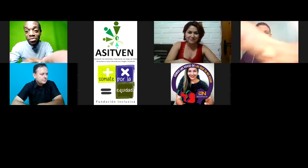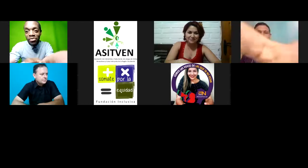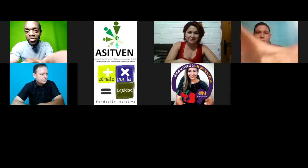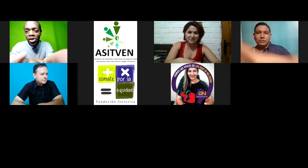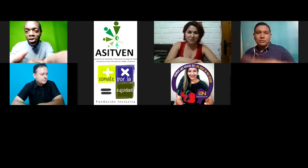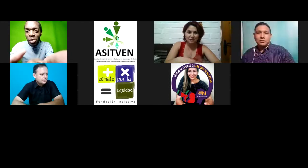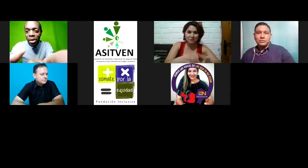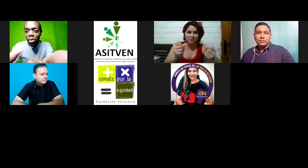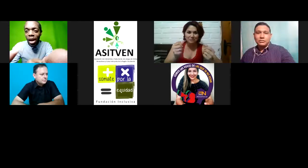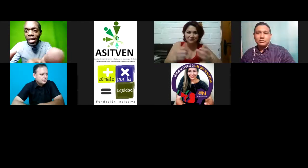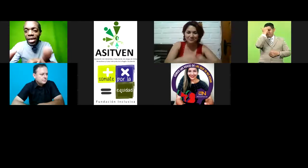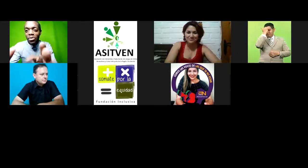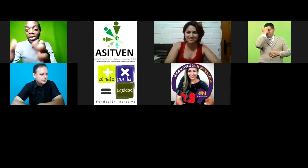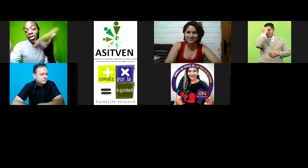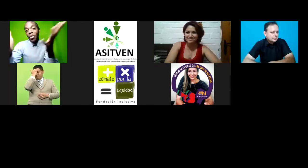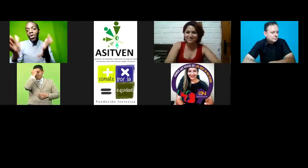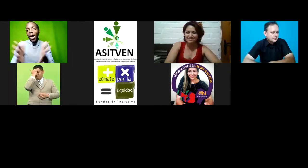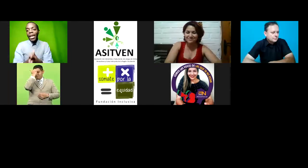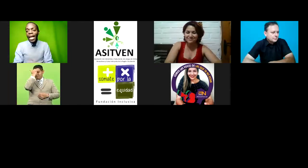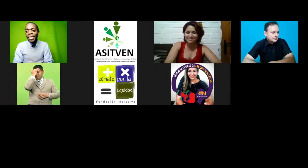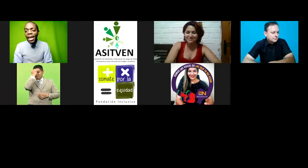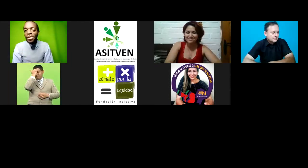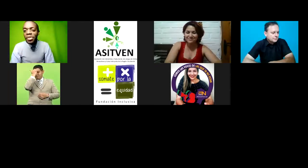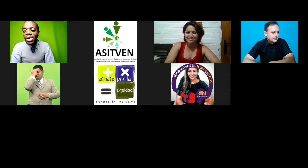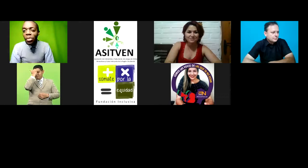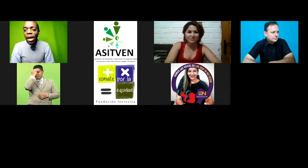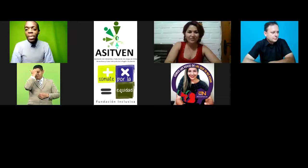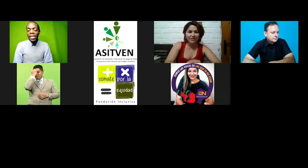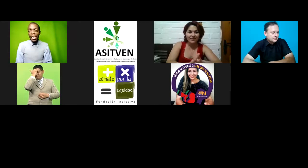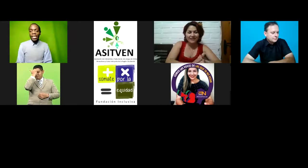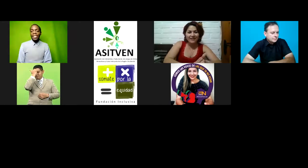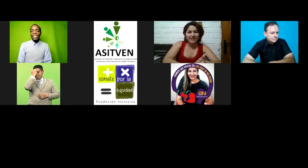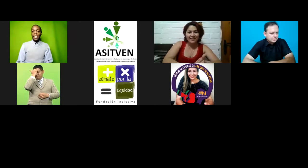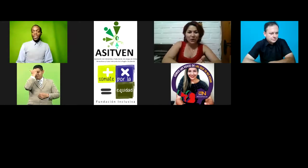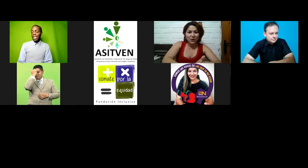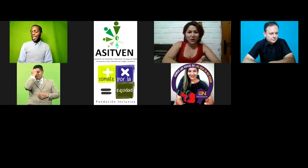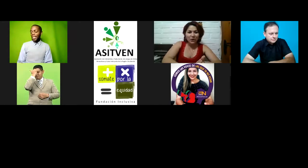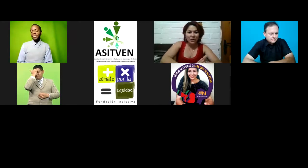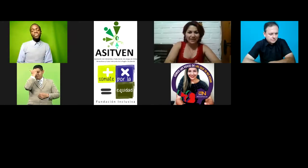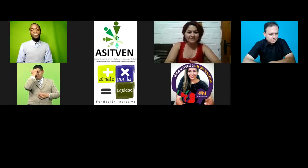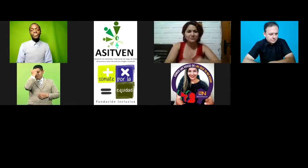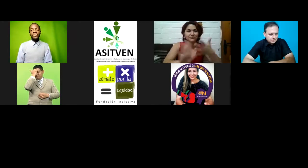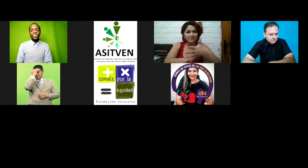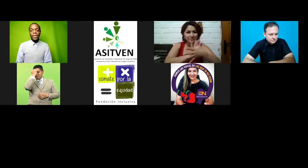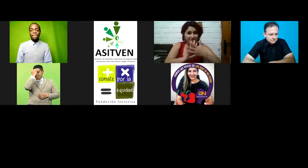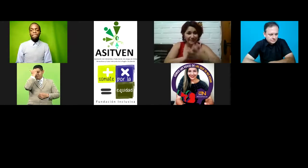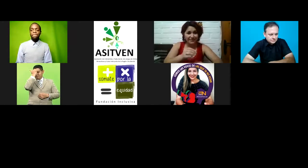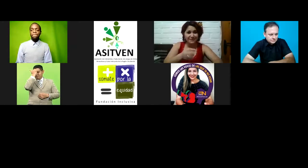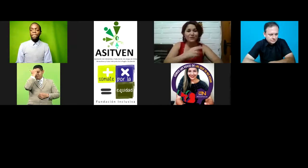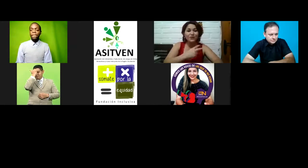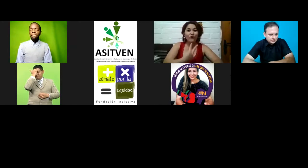fue! Súmate por la equidad, se fue. Si no, bueno, Alejandra, ¿puedes presentarte, decirte de dónde eres?